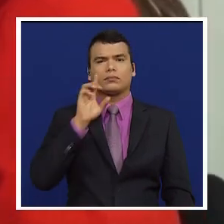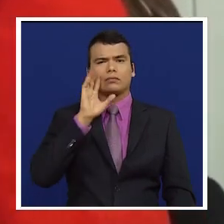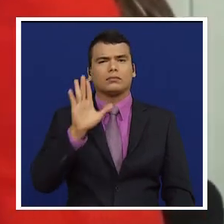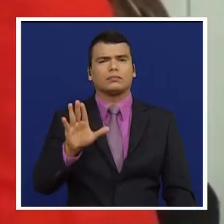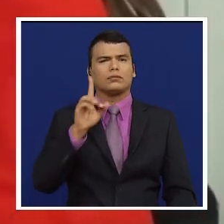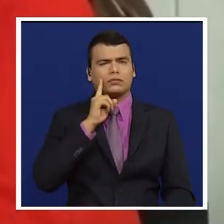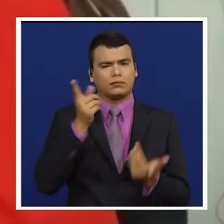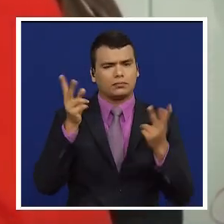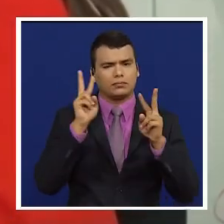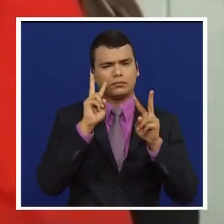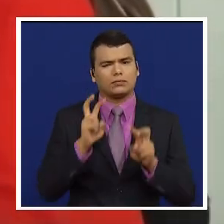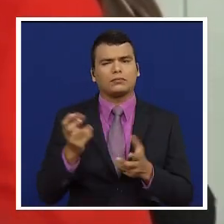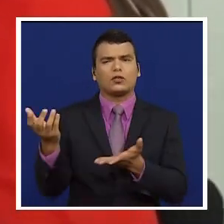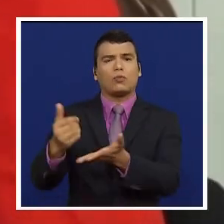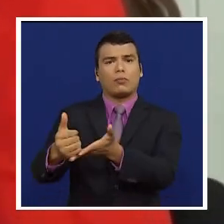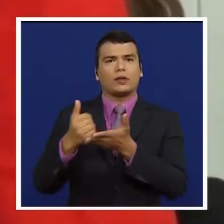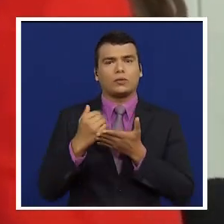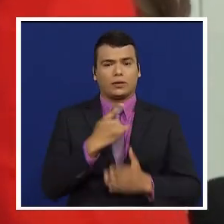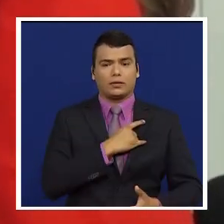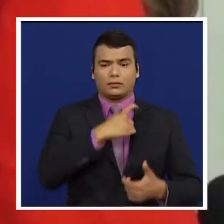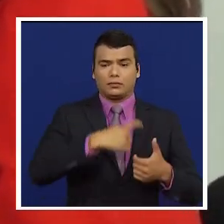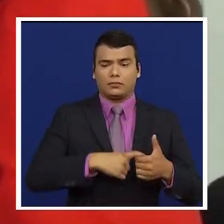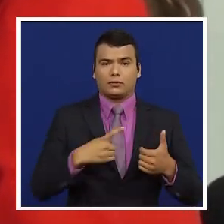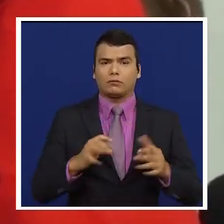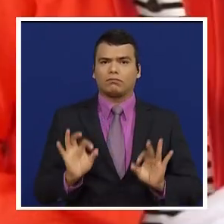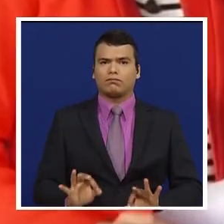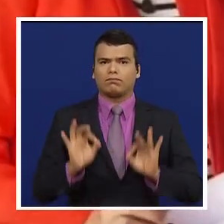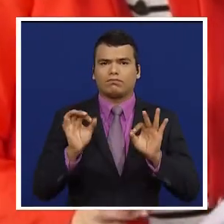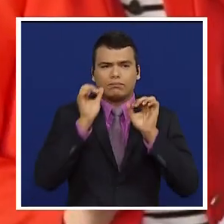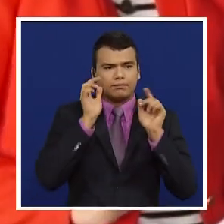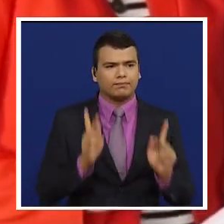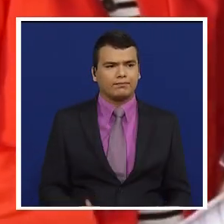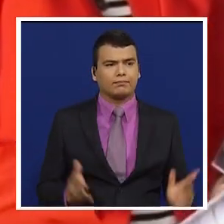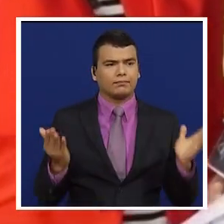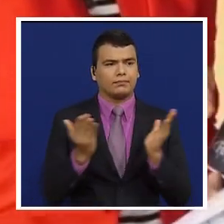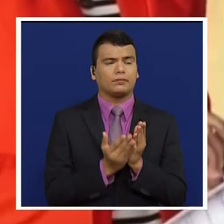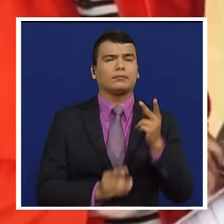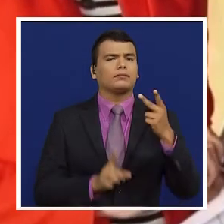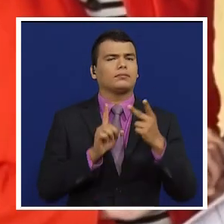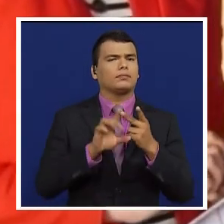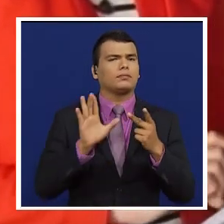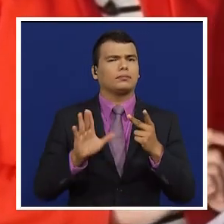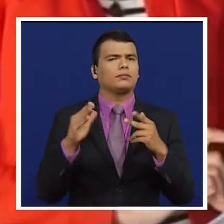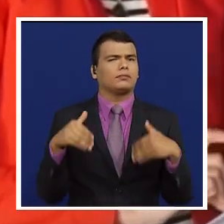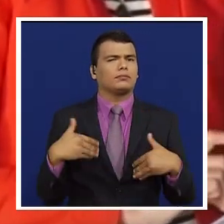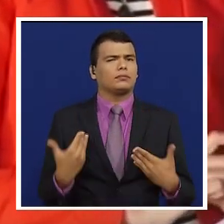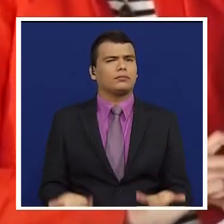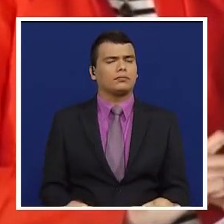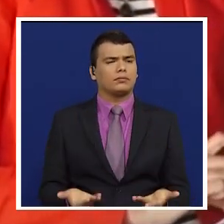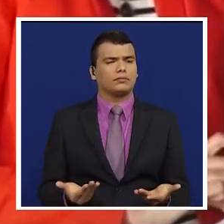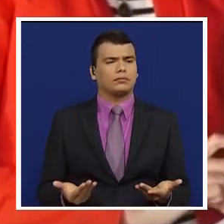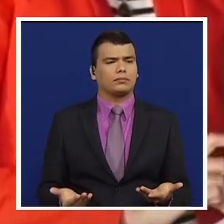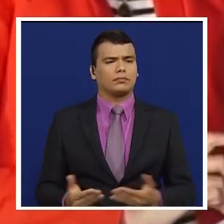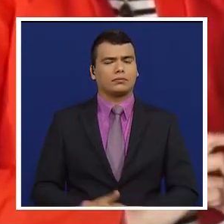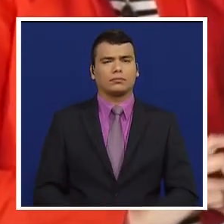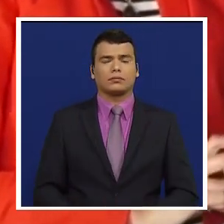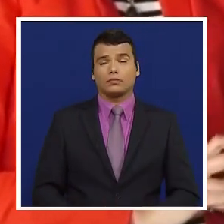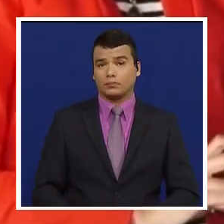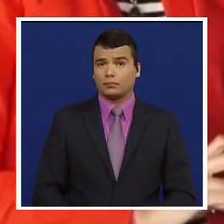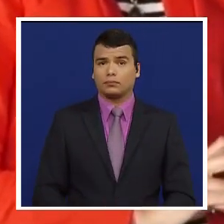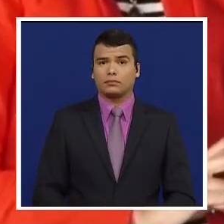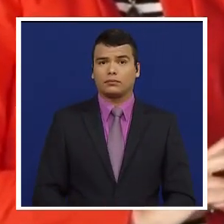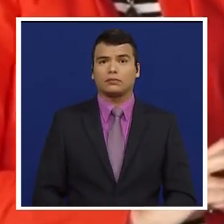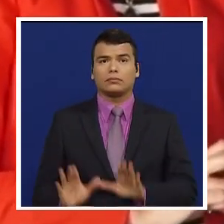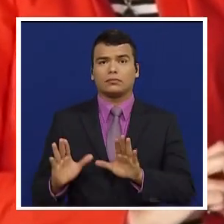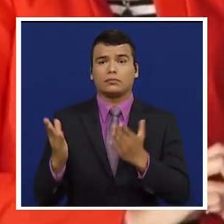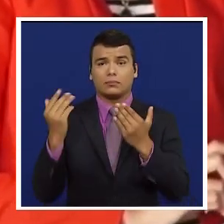tanto contribuye la educación superior a los estudiantes. Y la segunda, obviamente, en esencia, es ser este instrumento, no